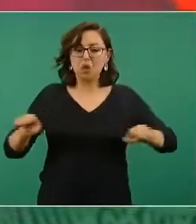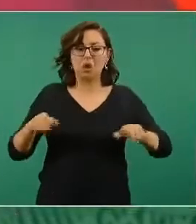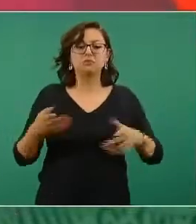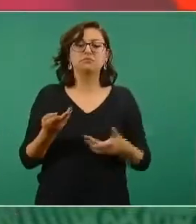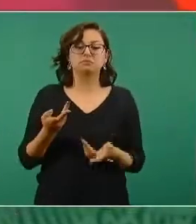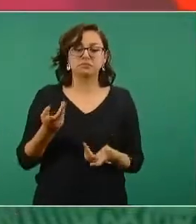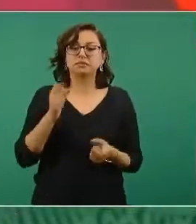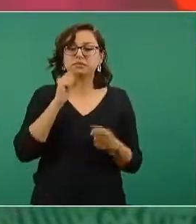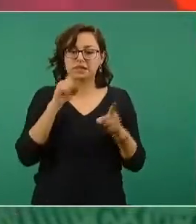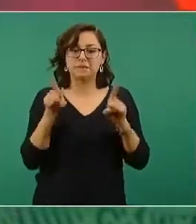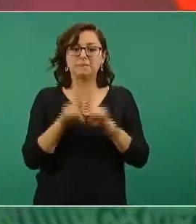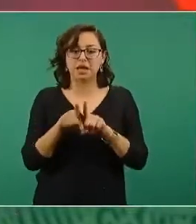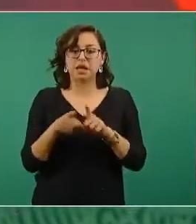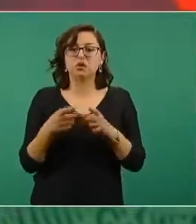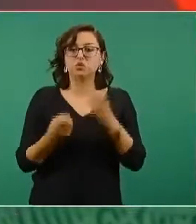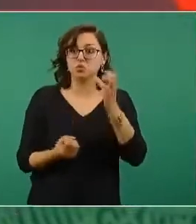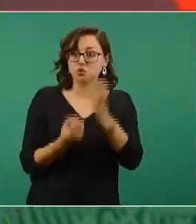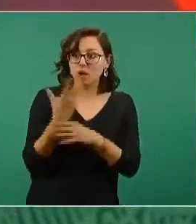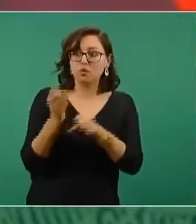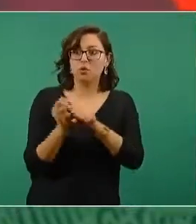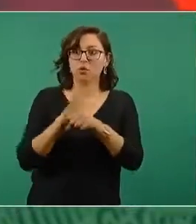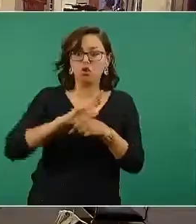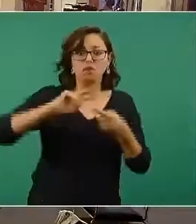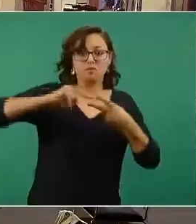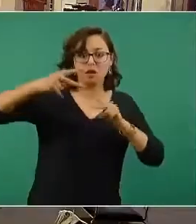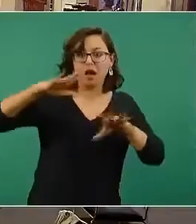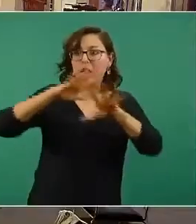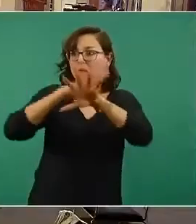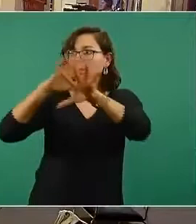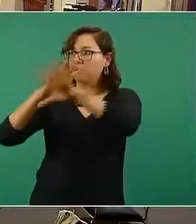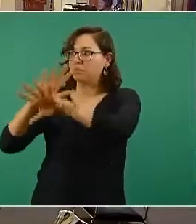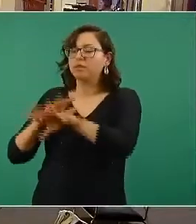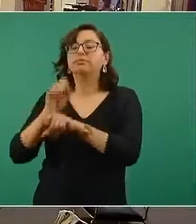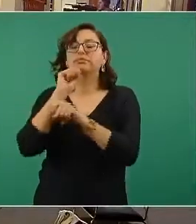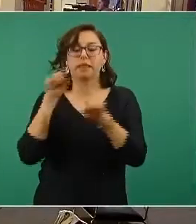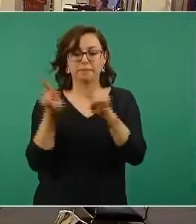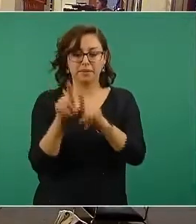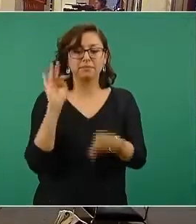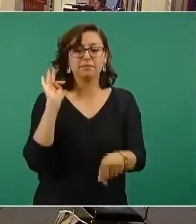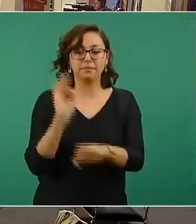para las variantes que están actualmente en transmisión. Gracias.